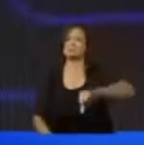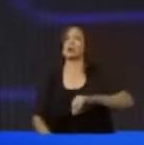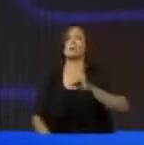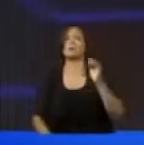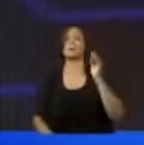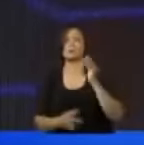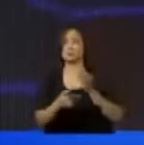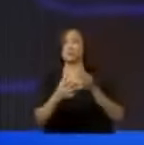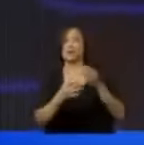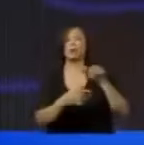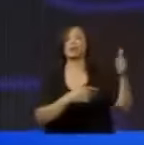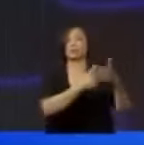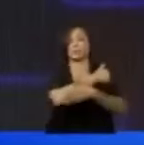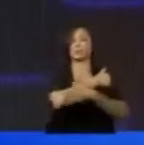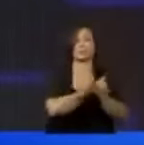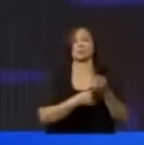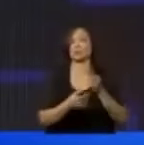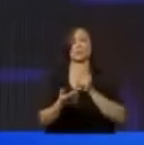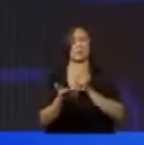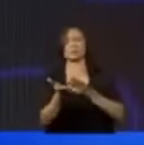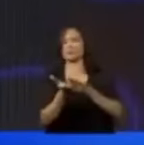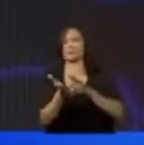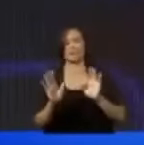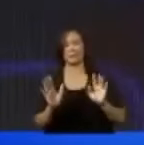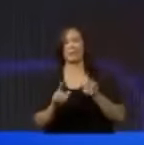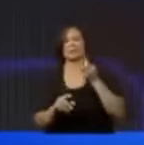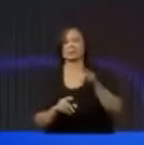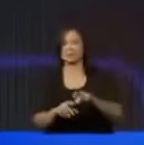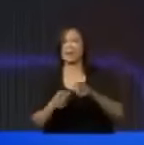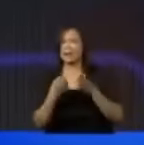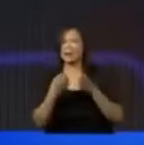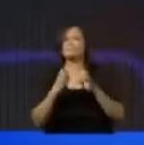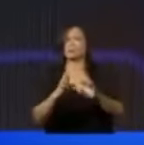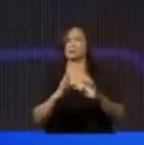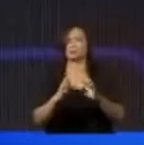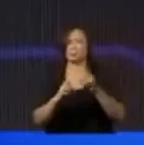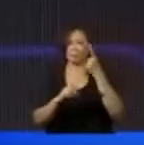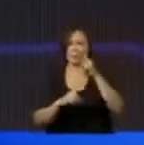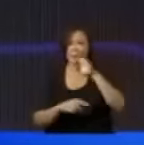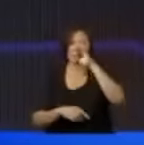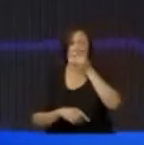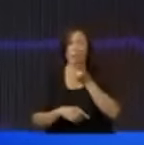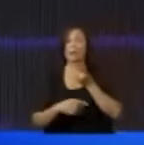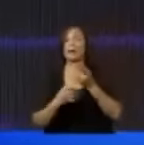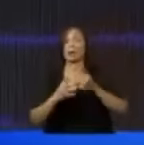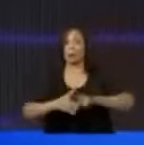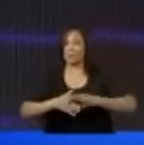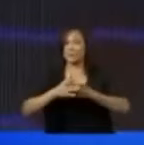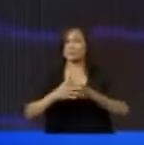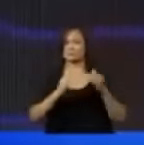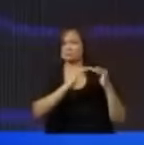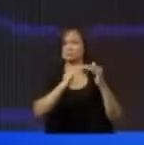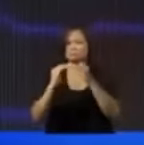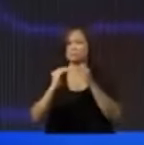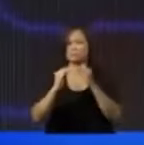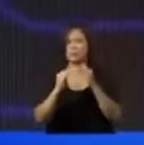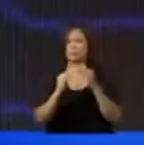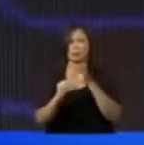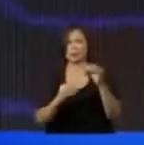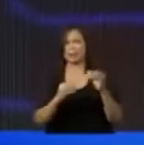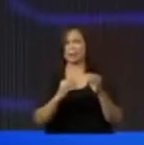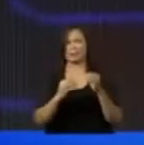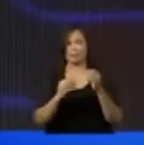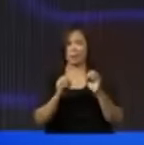que su destino está fuera, lo que tampoco es verdad hoy día. De manera que tenemos que hacer el esfuerzo para que en la República Dominicana haya equidad,